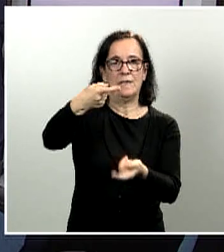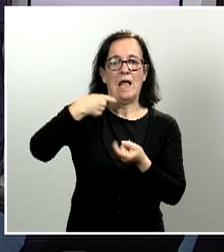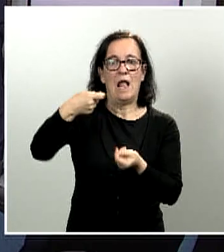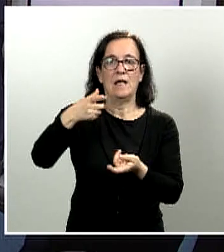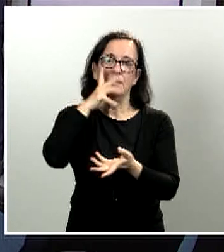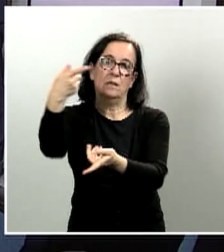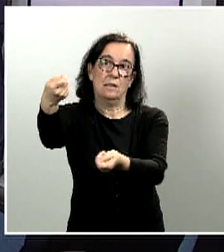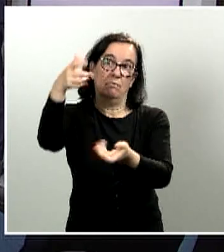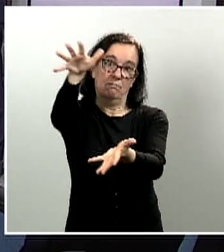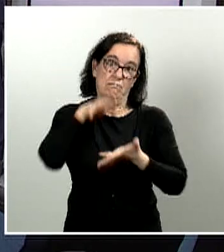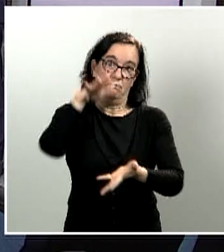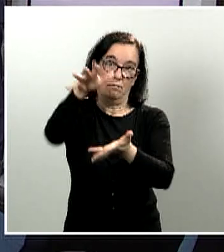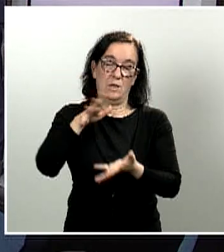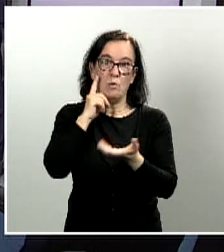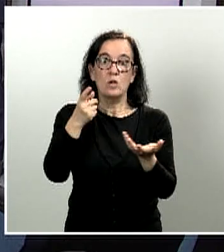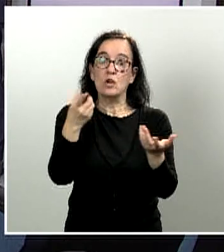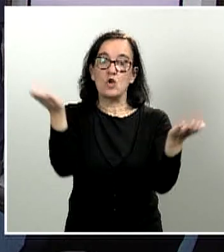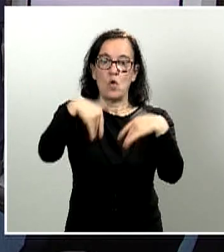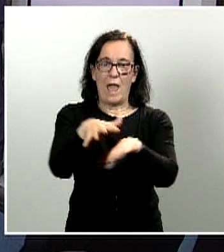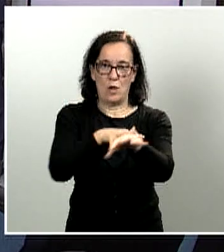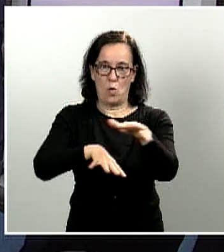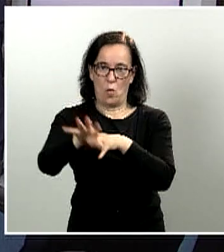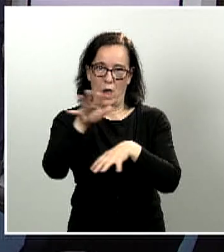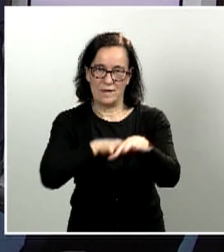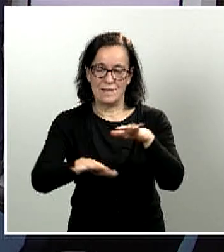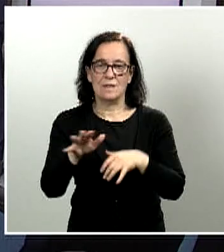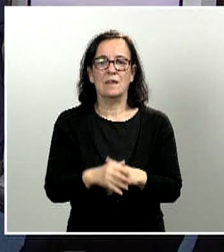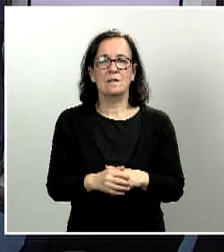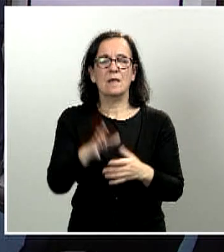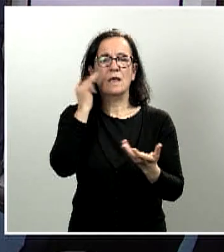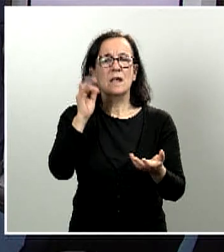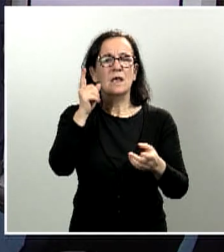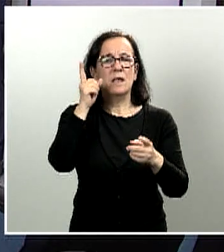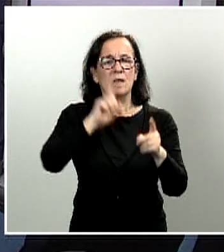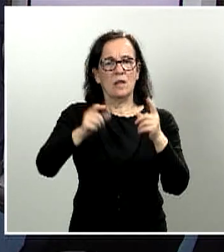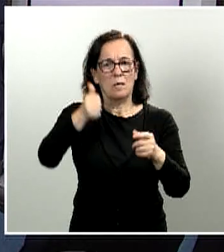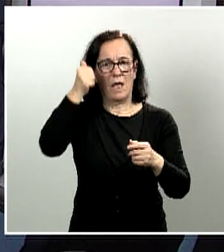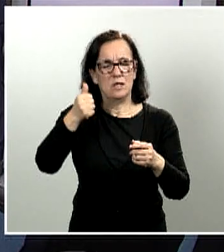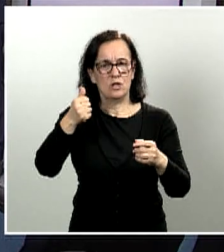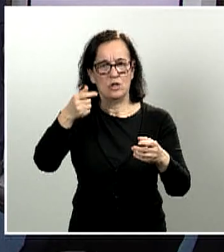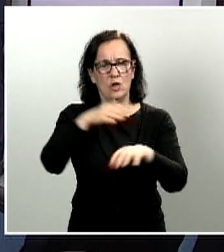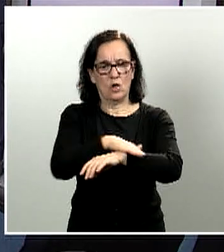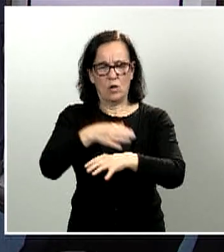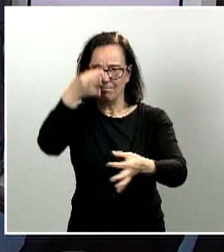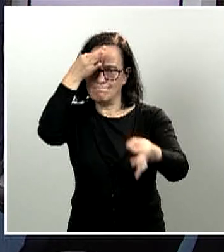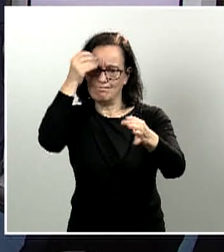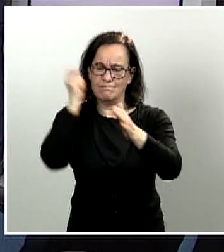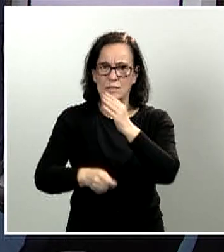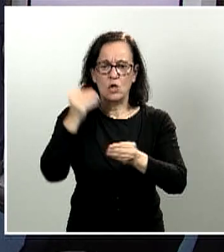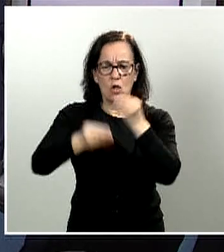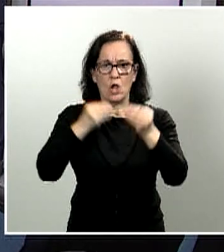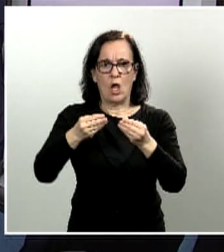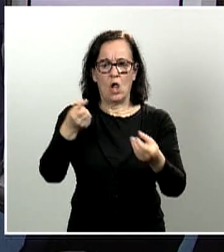por falta de guantes, comenta Diario del Puerto. ¿Tiene previsto el Gobierno ser más restrictivo y prohibir que esta tarea la hagan los conductores de